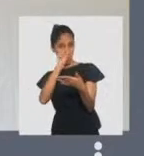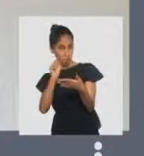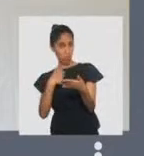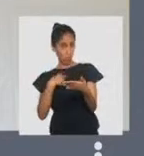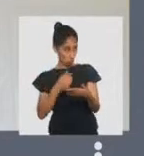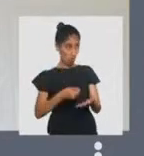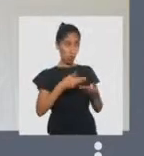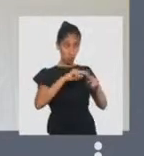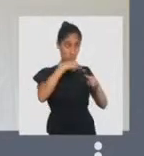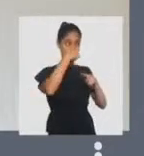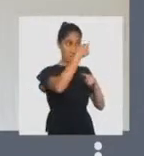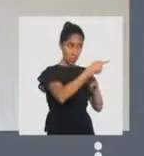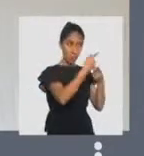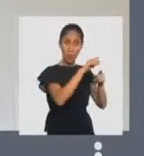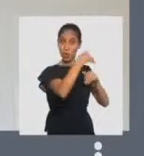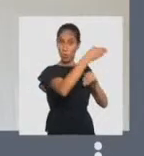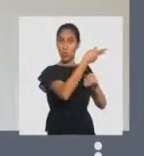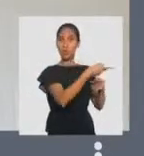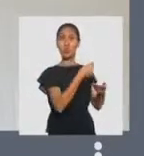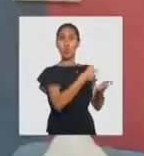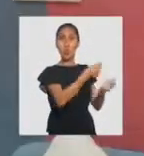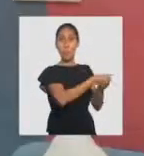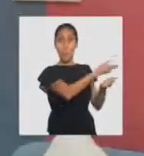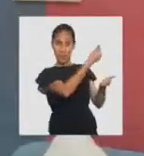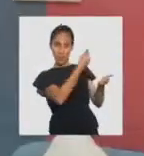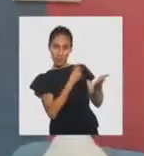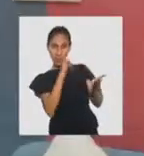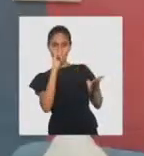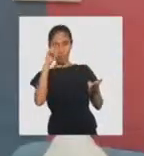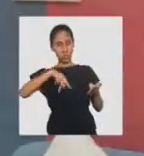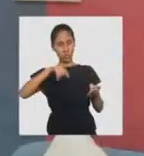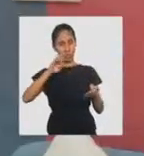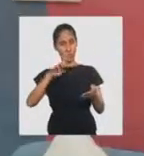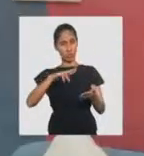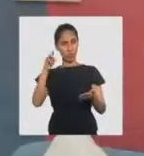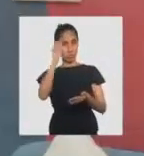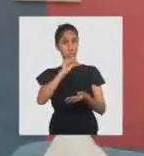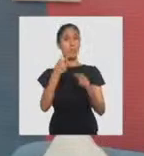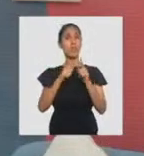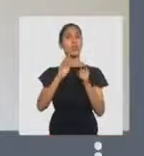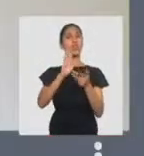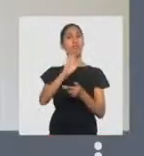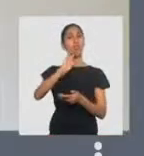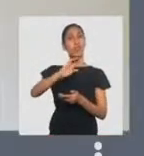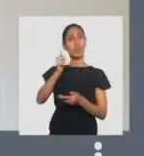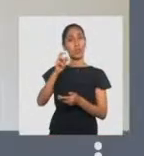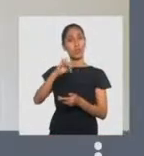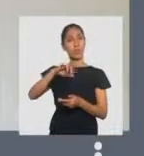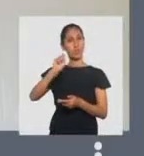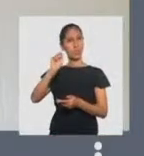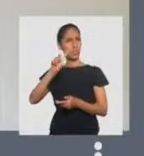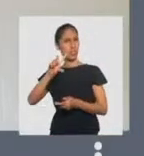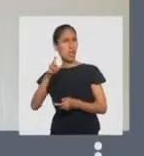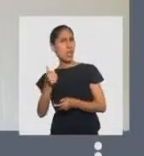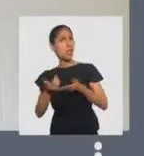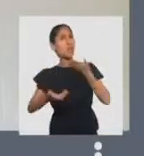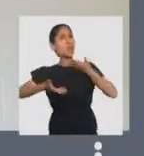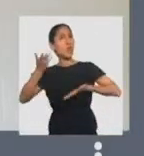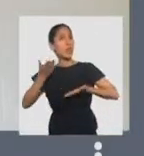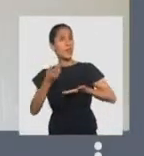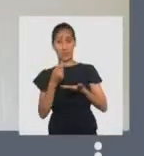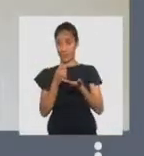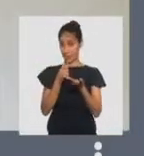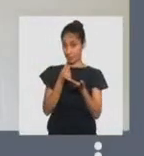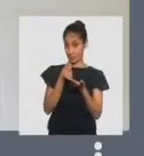un capital por un tiempo determinado. Entiendo que el capital es el dinero, ¿no? Como verán, necesitamos